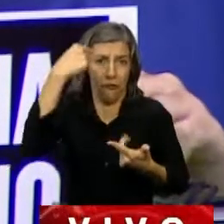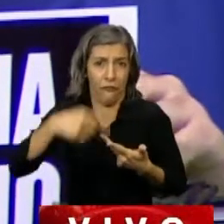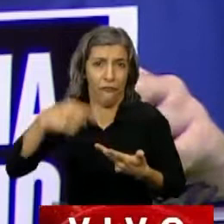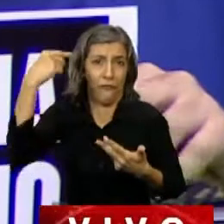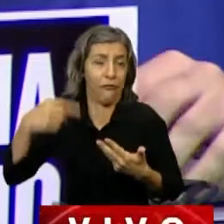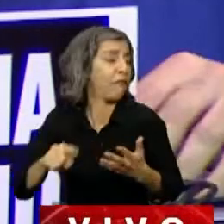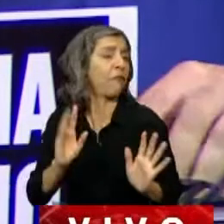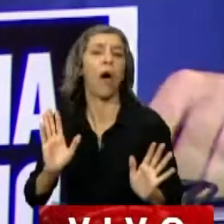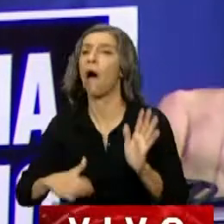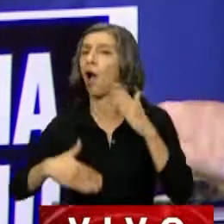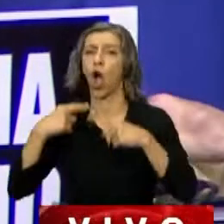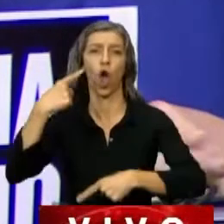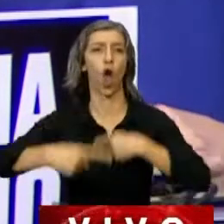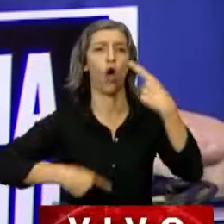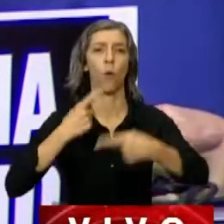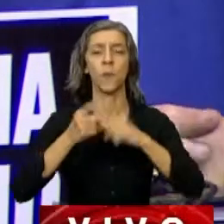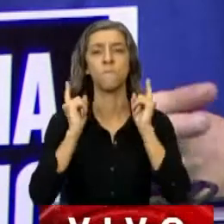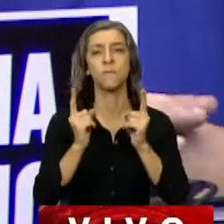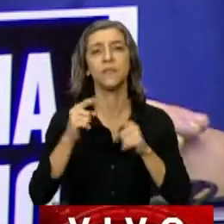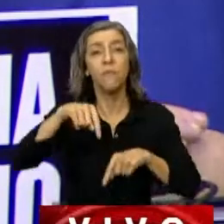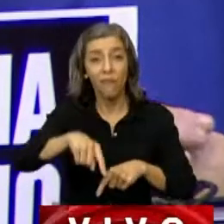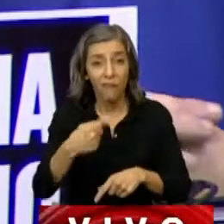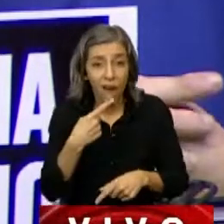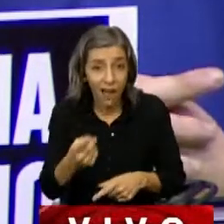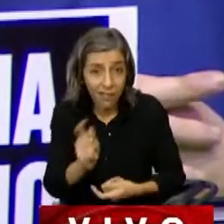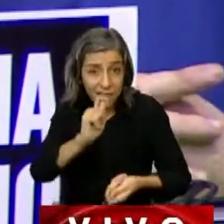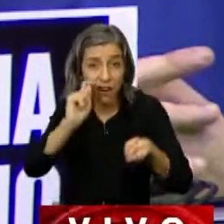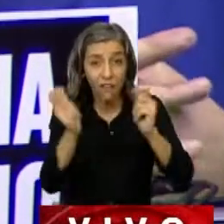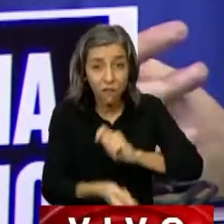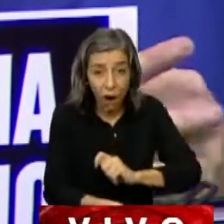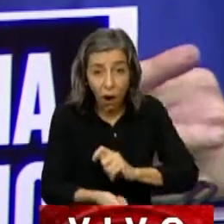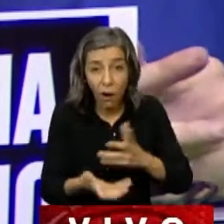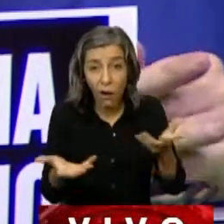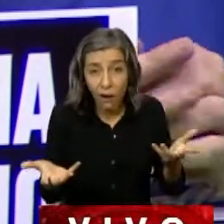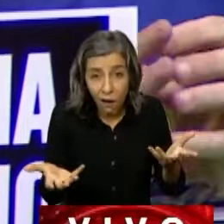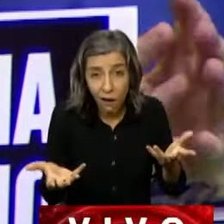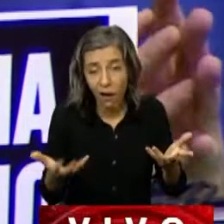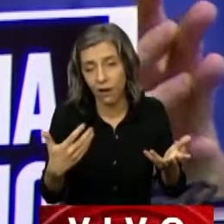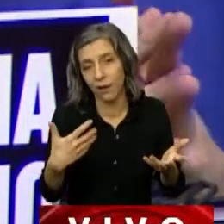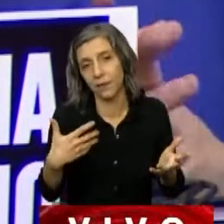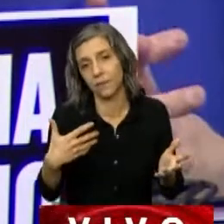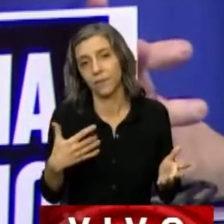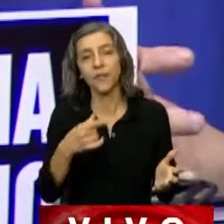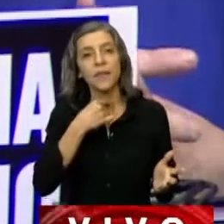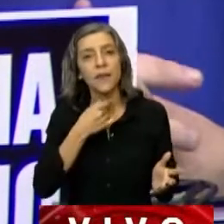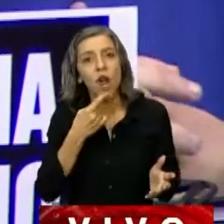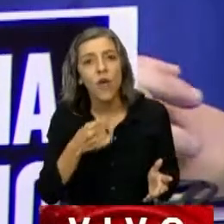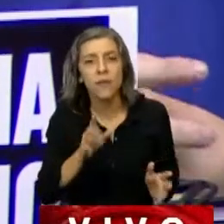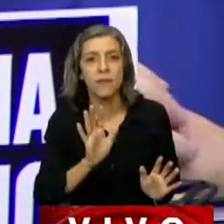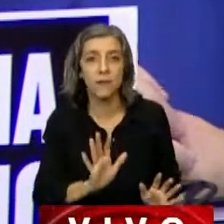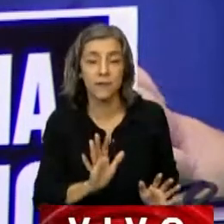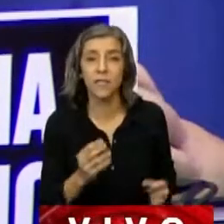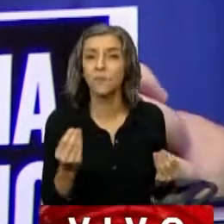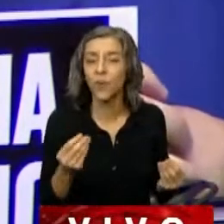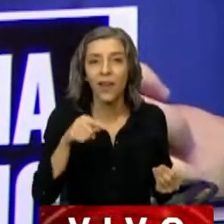justamente quiere avanzar aún más en una reforma laboral. Y esto lo quiero marcar porque